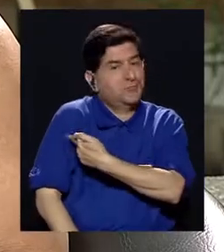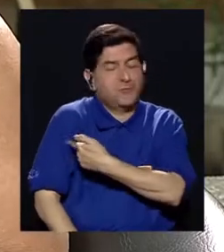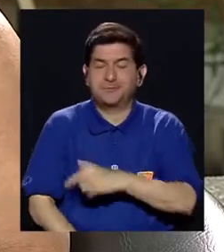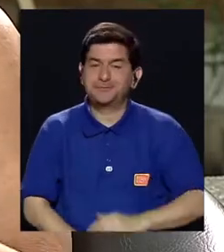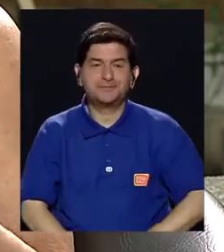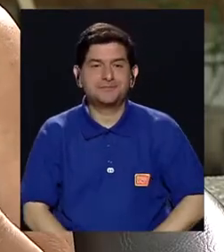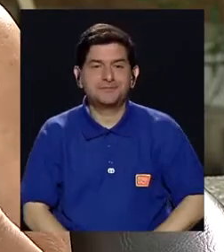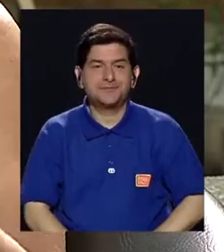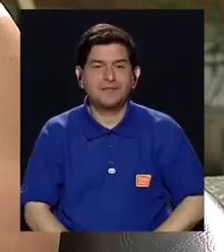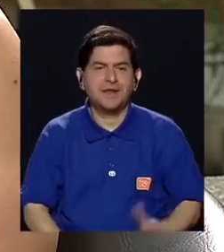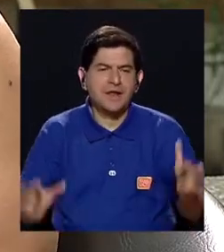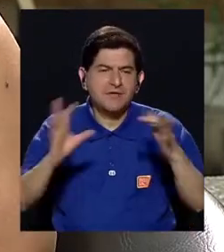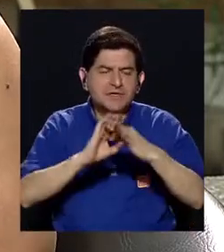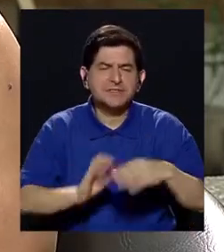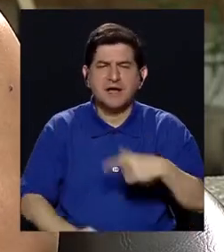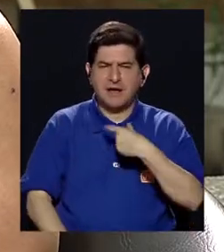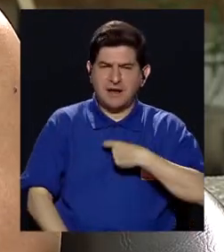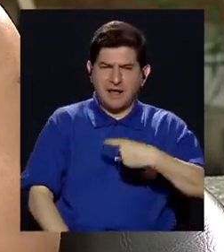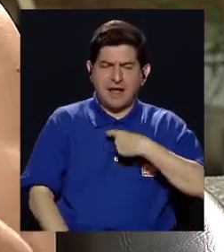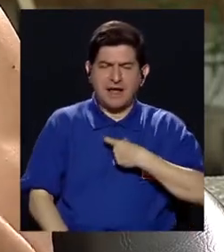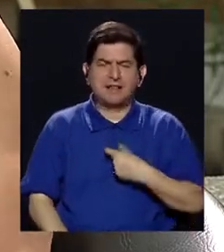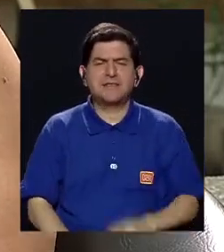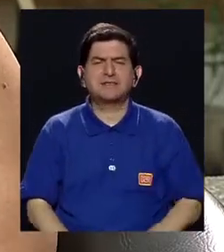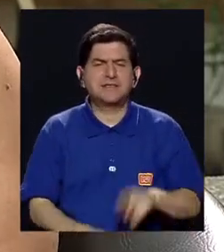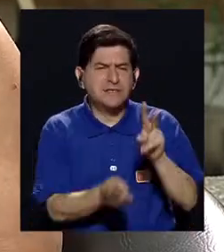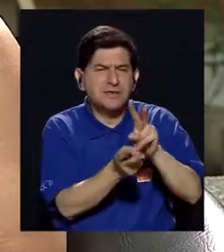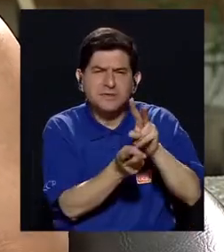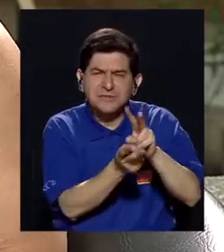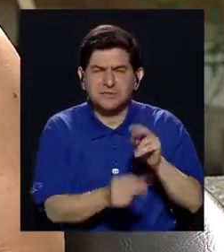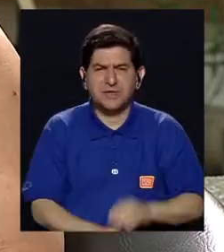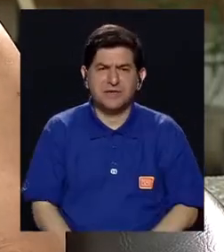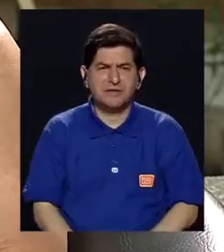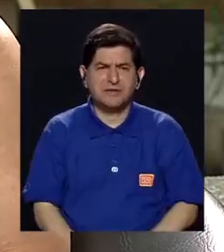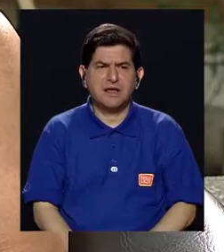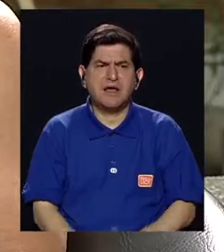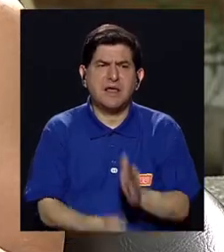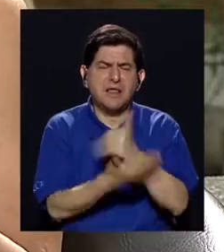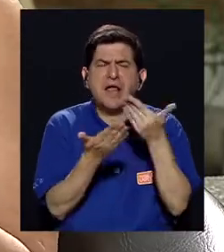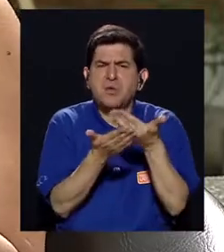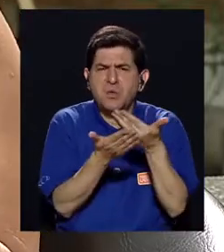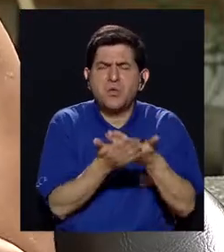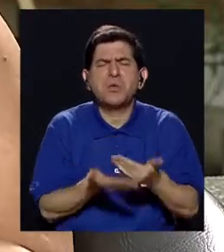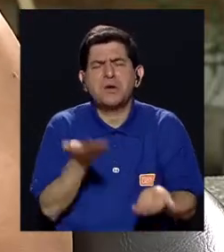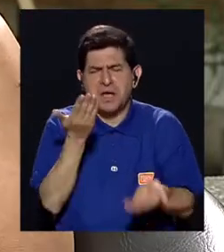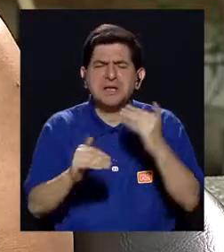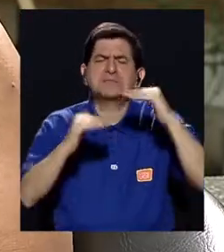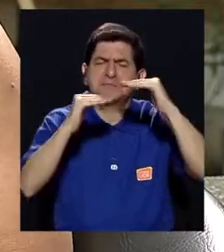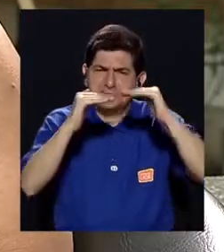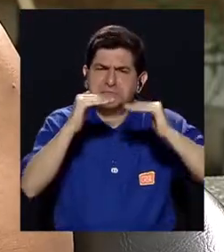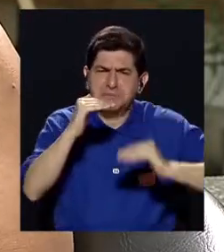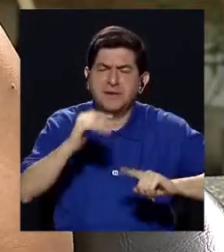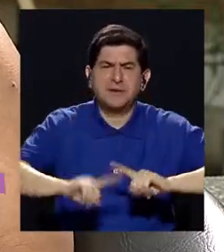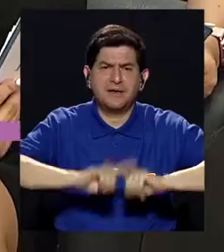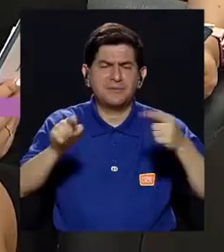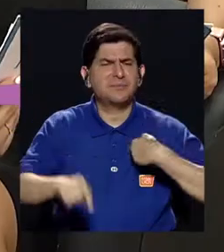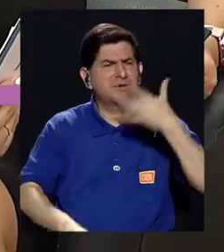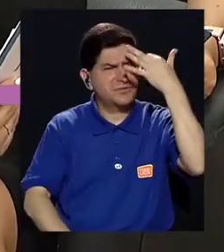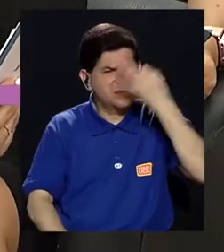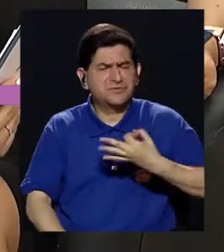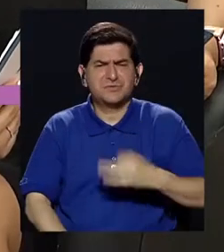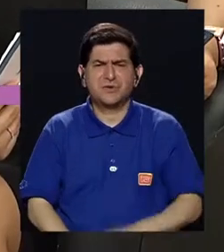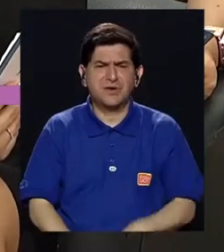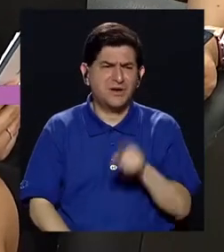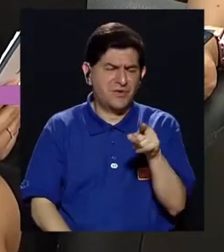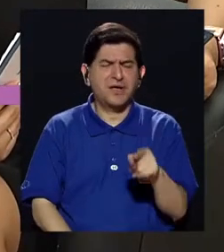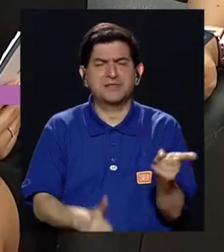inyectable. Con relación al deseo sexual, hay alguna evidencia que habla de que puede bajar el deseo sexual, pero yo